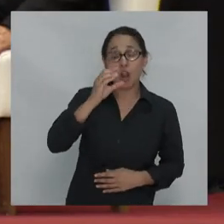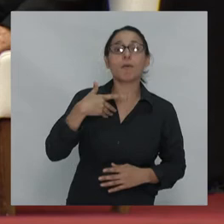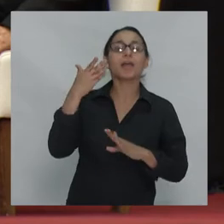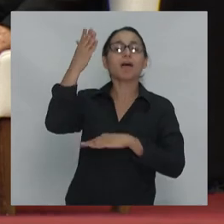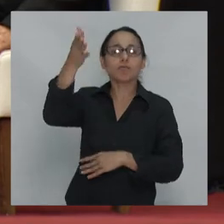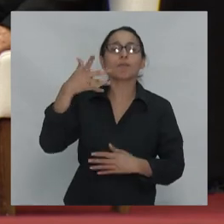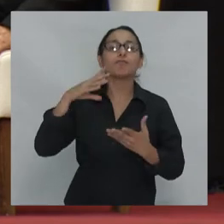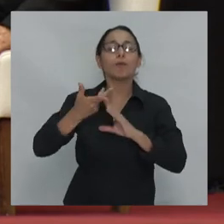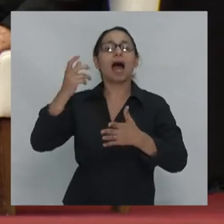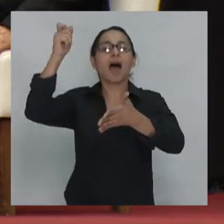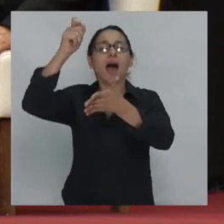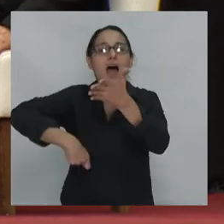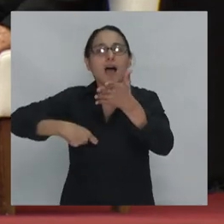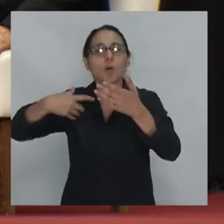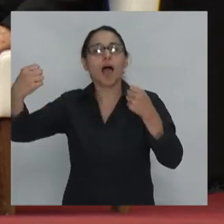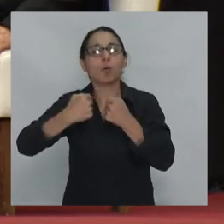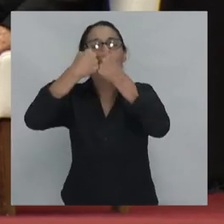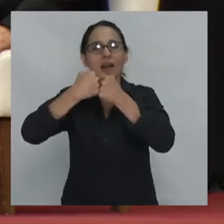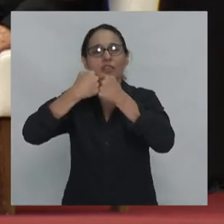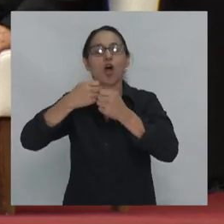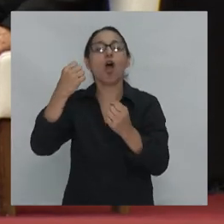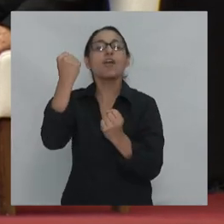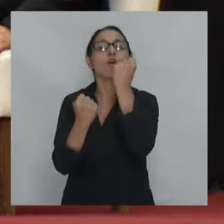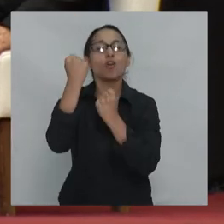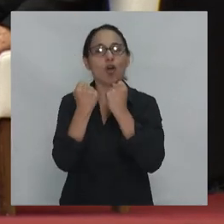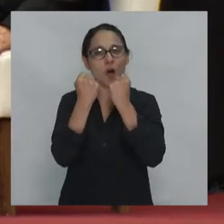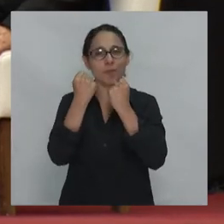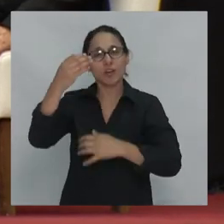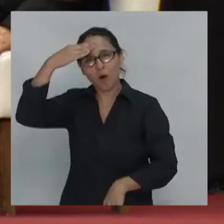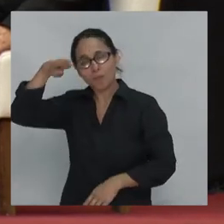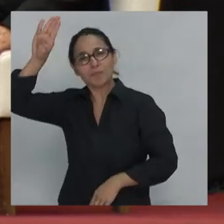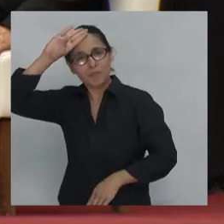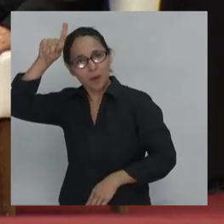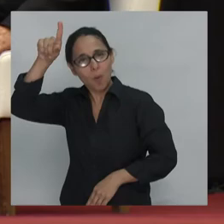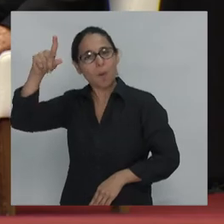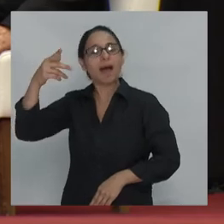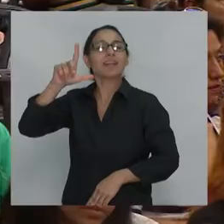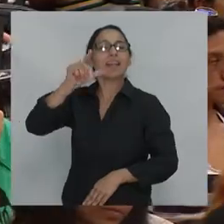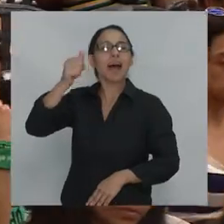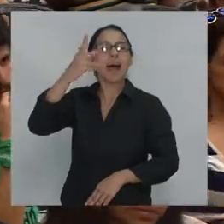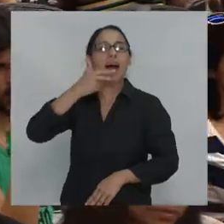fin a un conflicto de 50 años. Pero todavía hay gente.